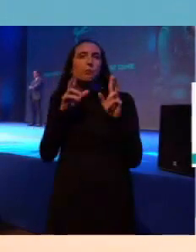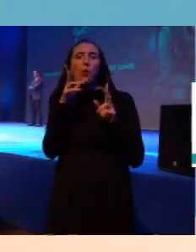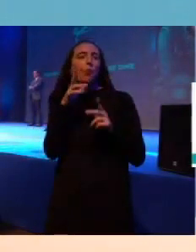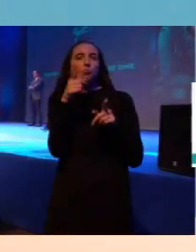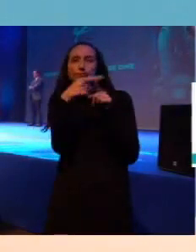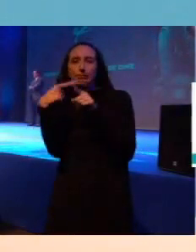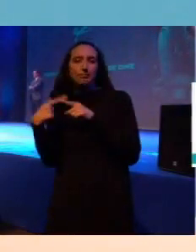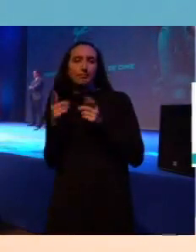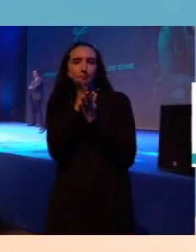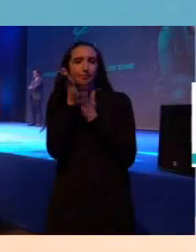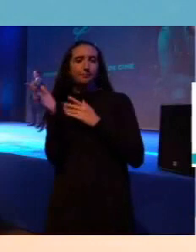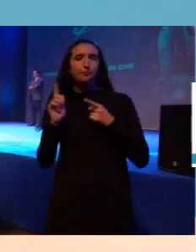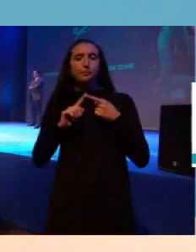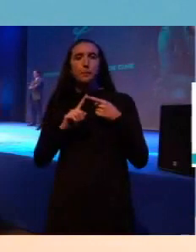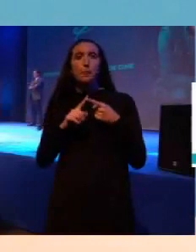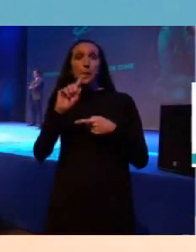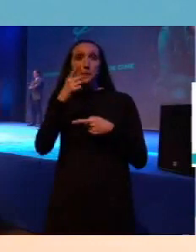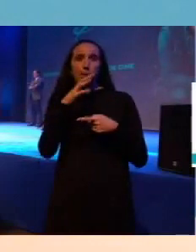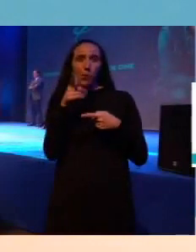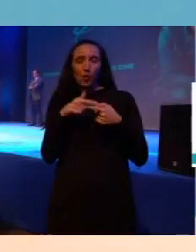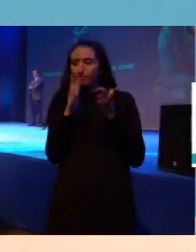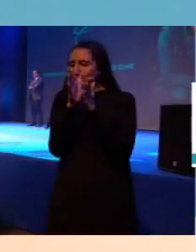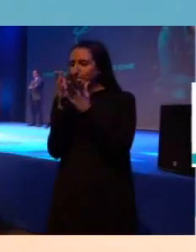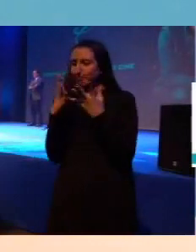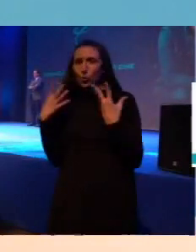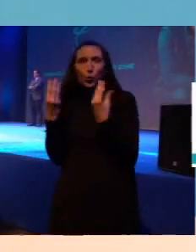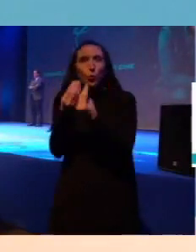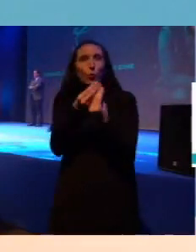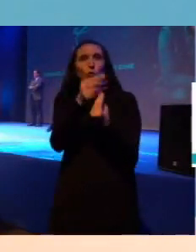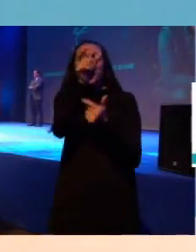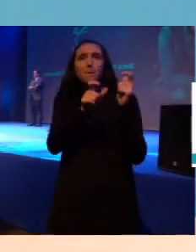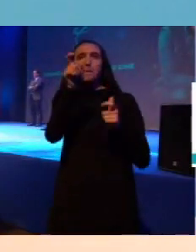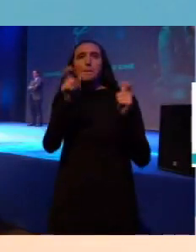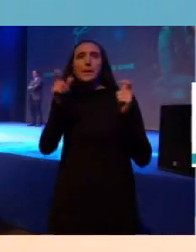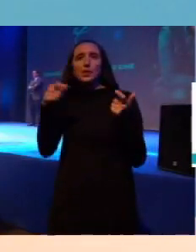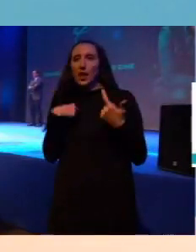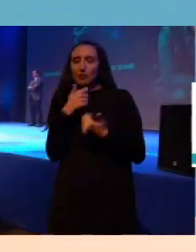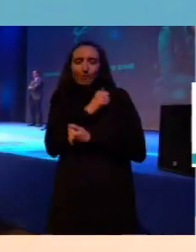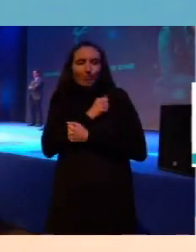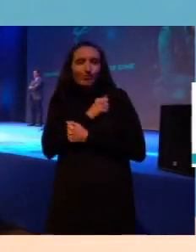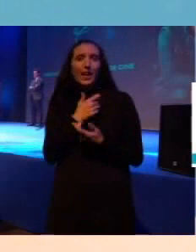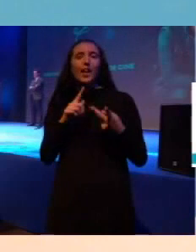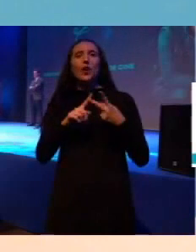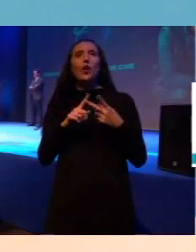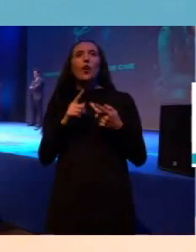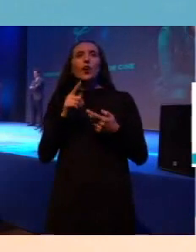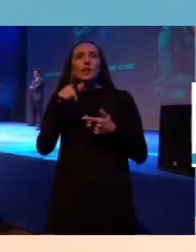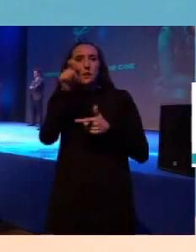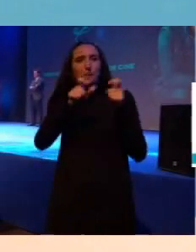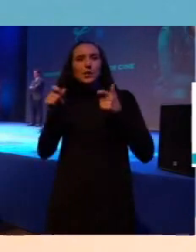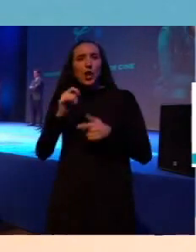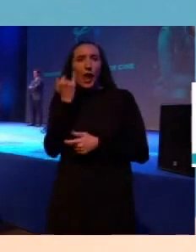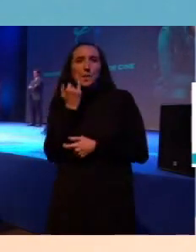motivos. Primero por estar rodeado de gente a la que quiero, gente a la que admiro